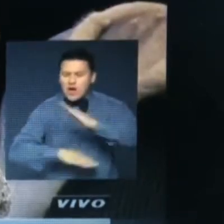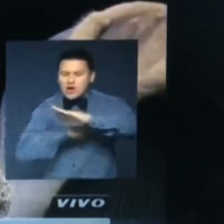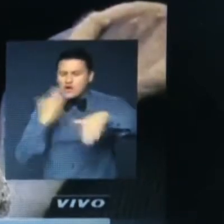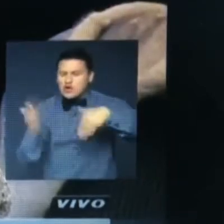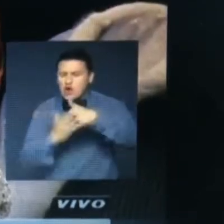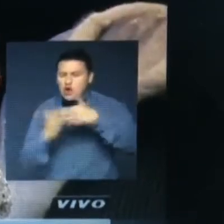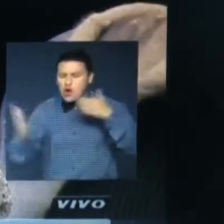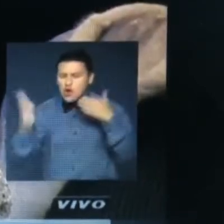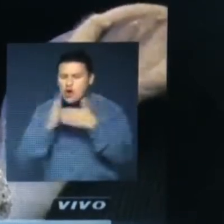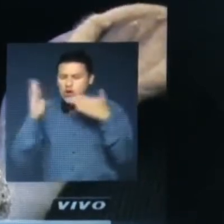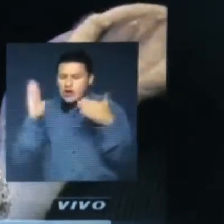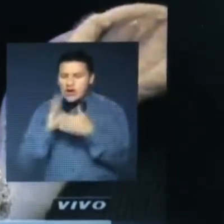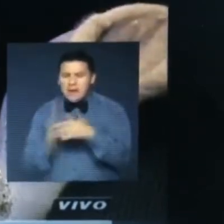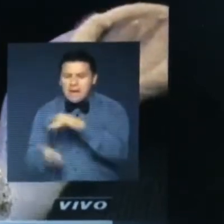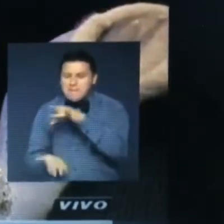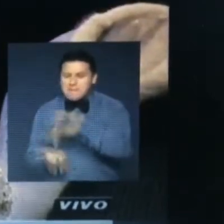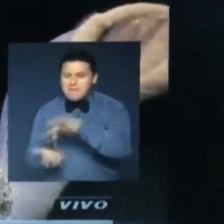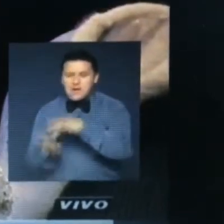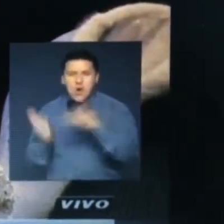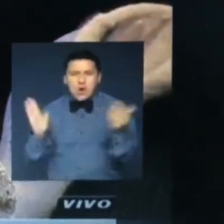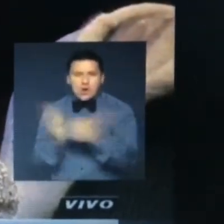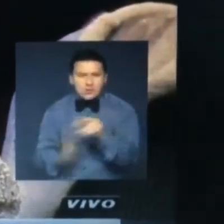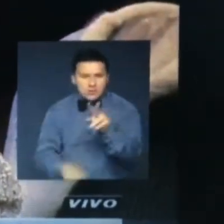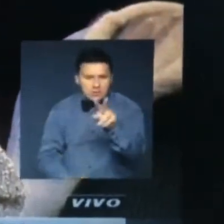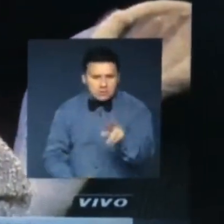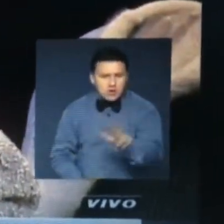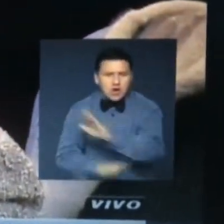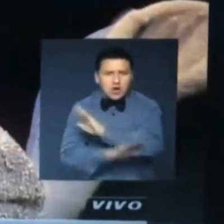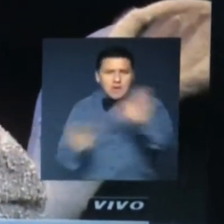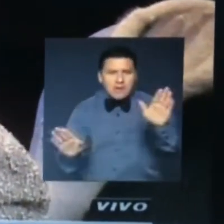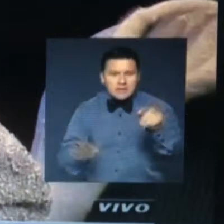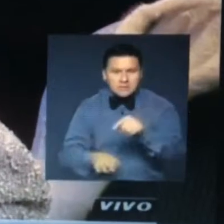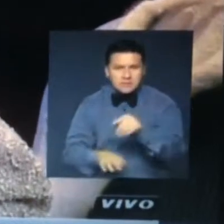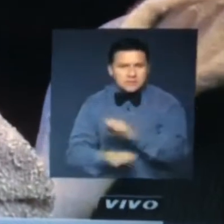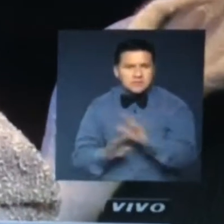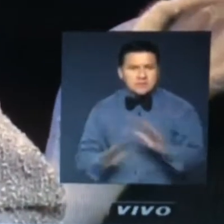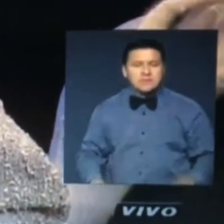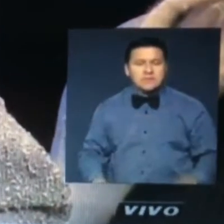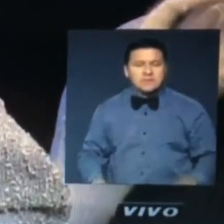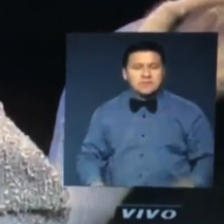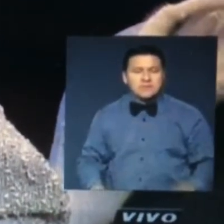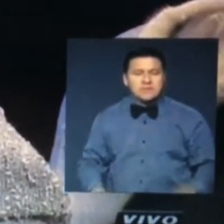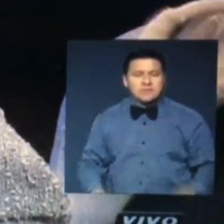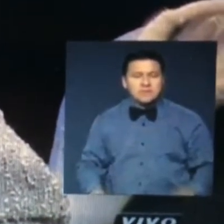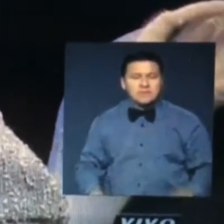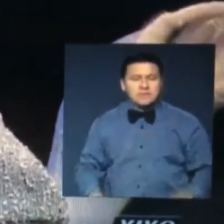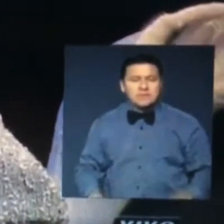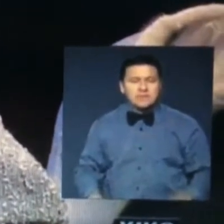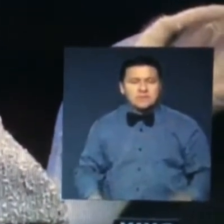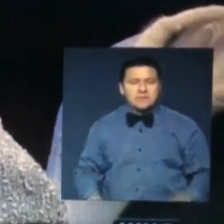paz, seguidores y participantes, no más FARC. Consideramos entonces oportuno.